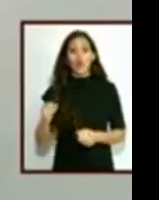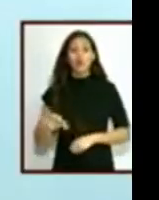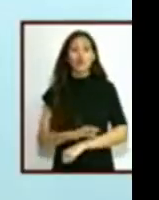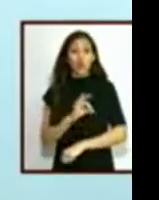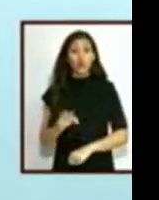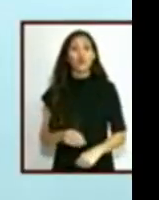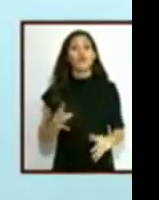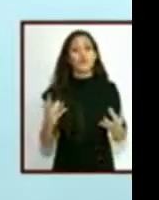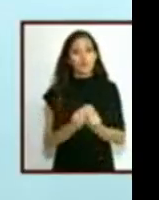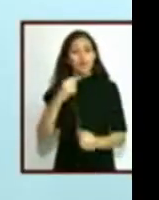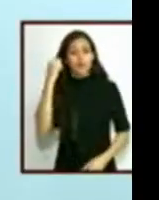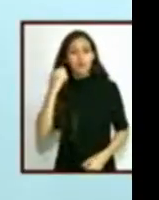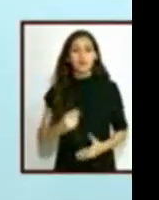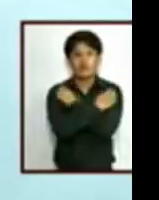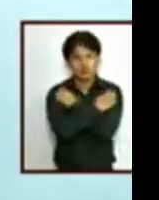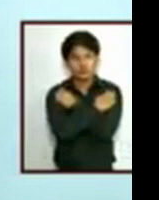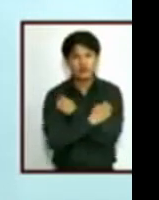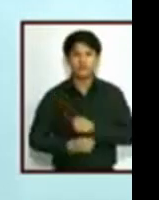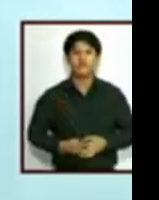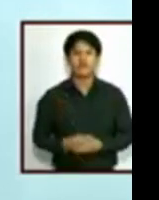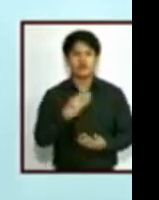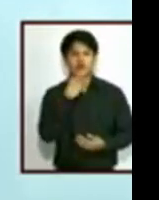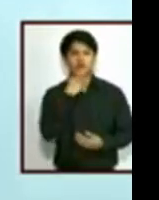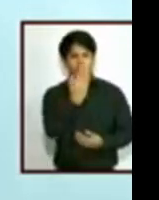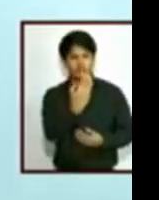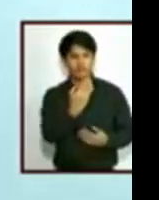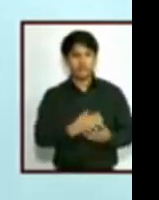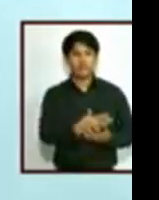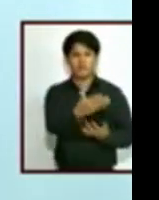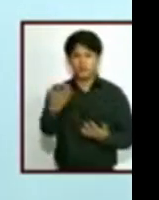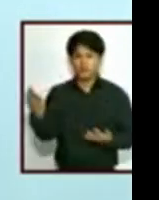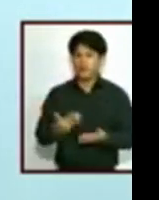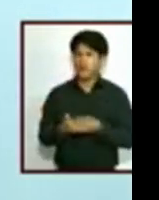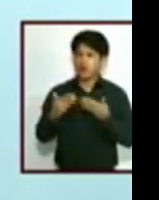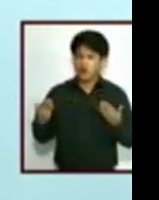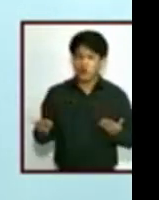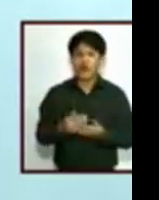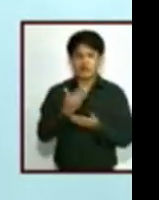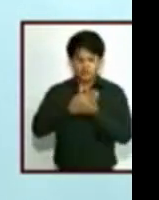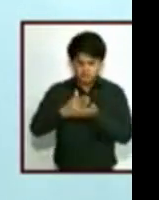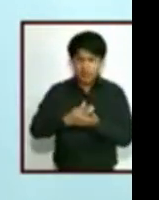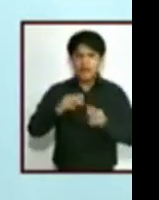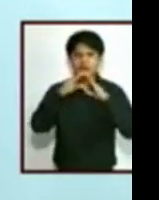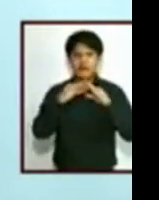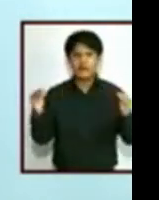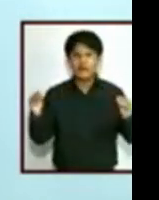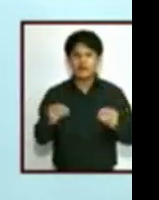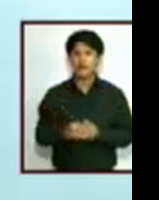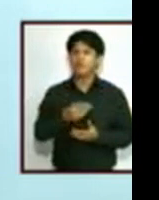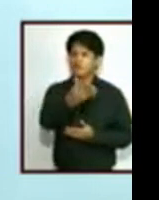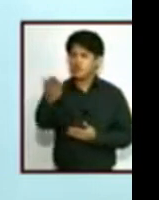¿Le quedan 10 segundos, candidato? No, listo. Bien, señoras y señores, es momento del bloque de cierre, de